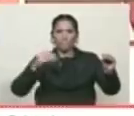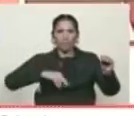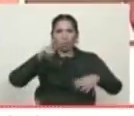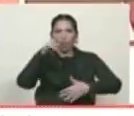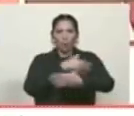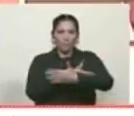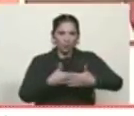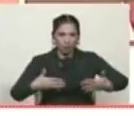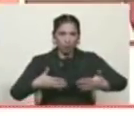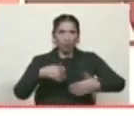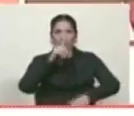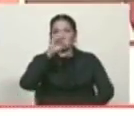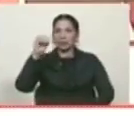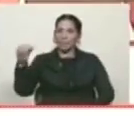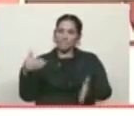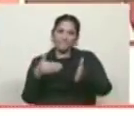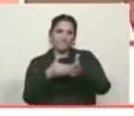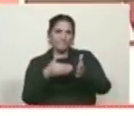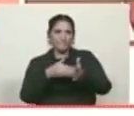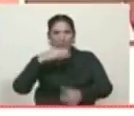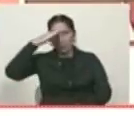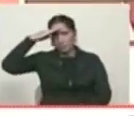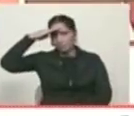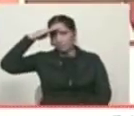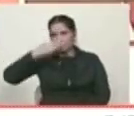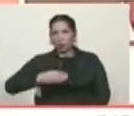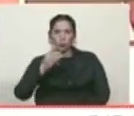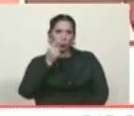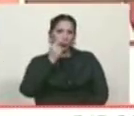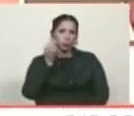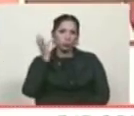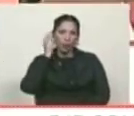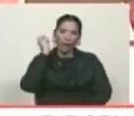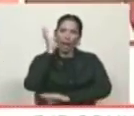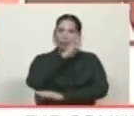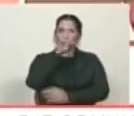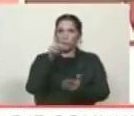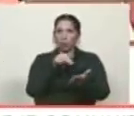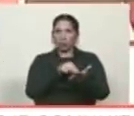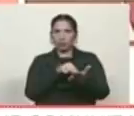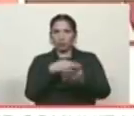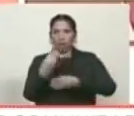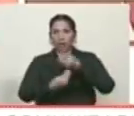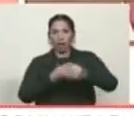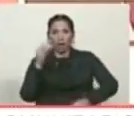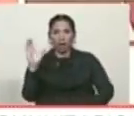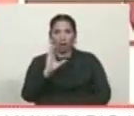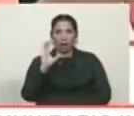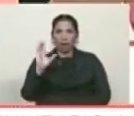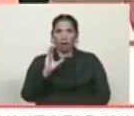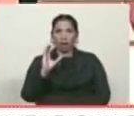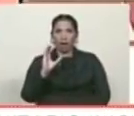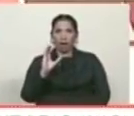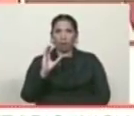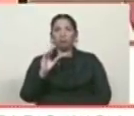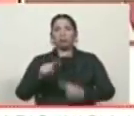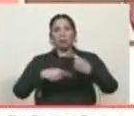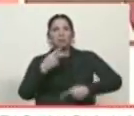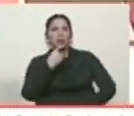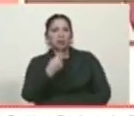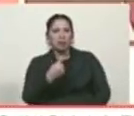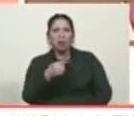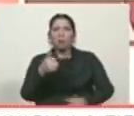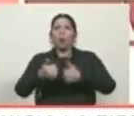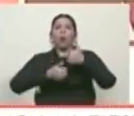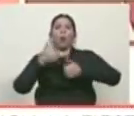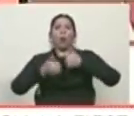2.100.000 milicianos y milicianas a un gran acto nacional, que será aquí en Caracas. Ya estaremos informando exactamente el lugar.